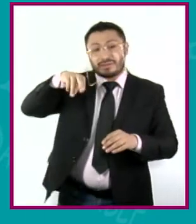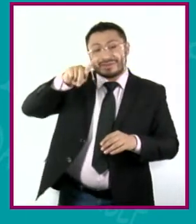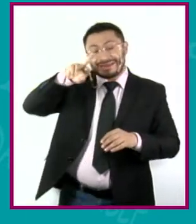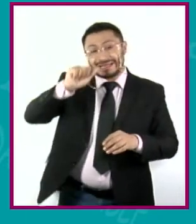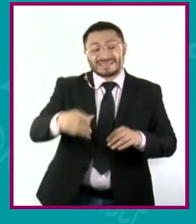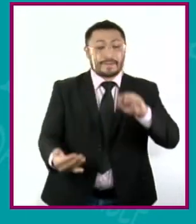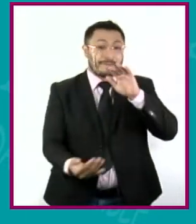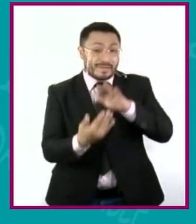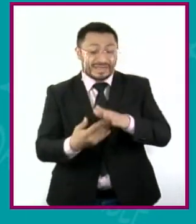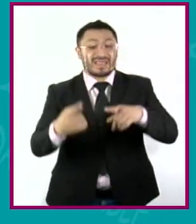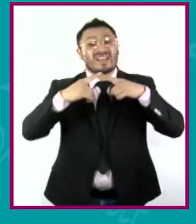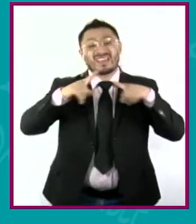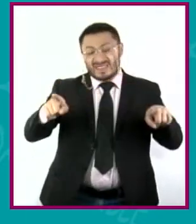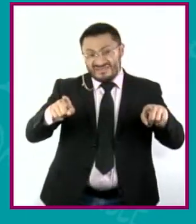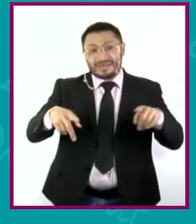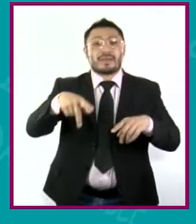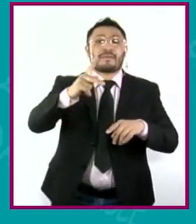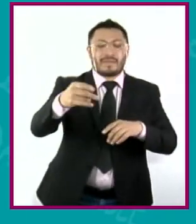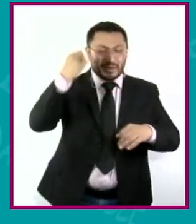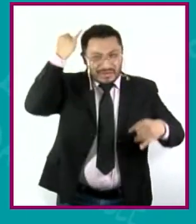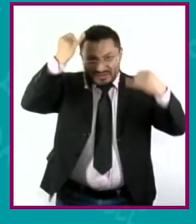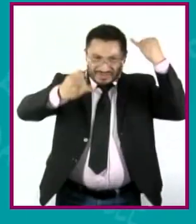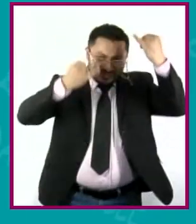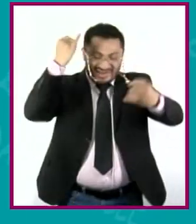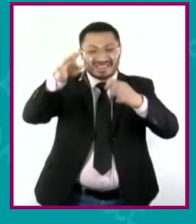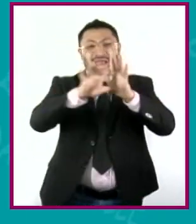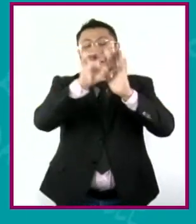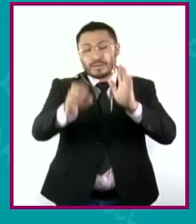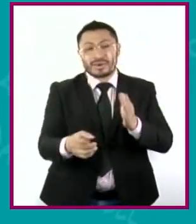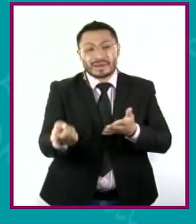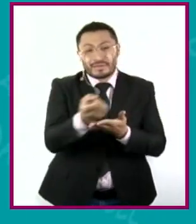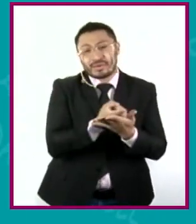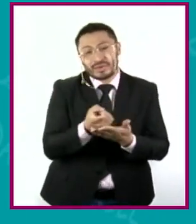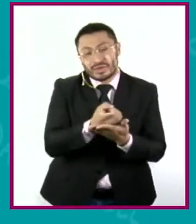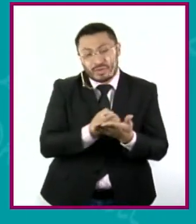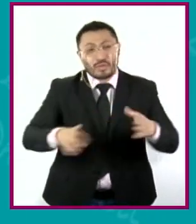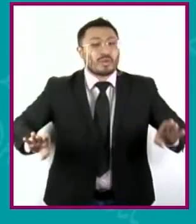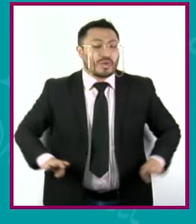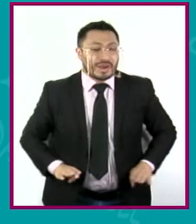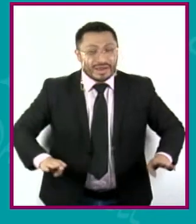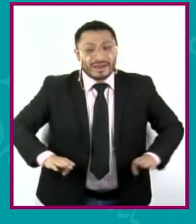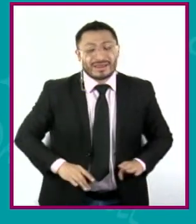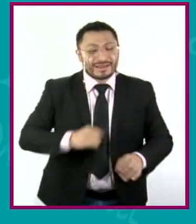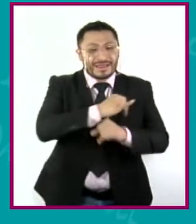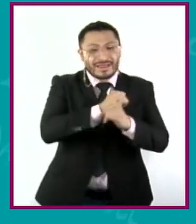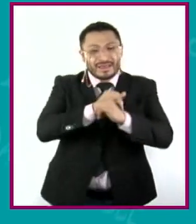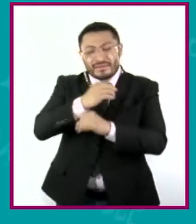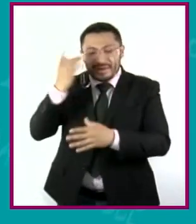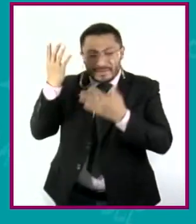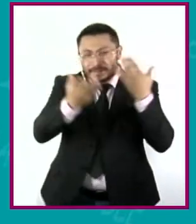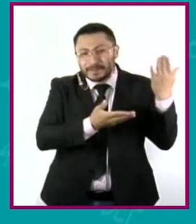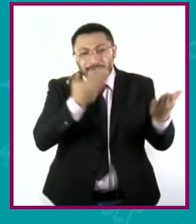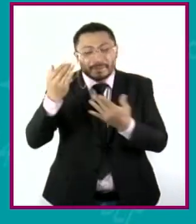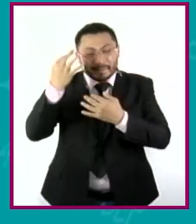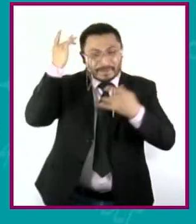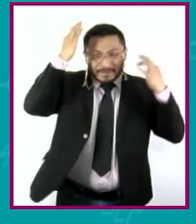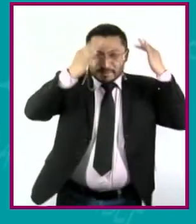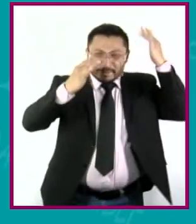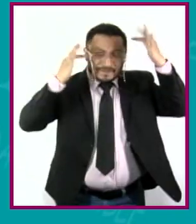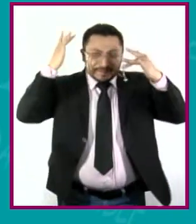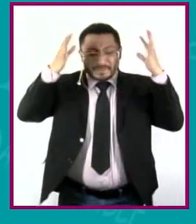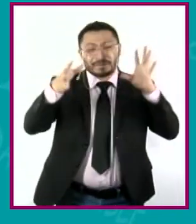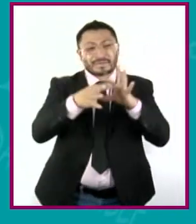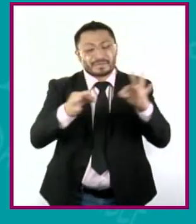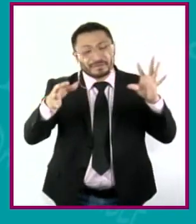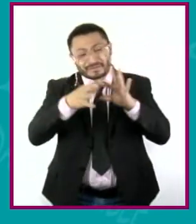diferencia de la propia mesa, pero podemos imaginarlo, dibujar sus elementos, estudiarlo y hablar de él. Todos los